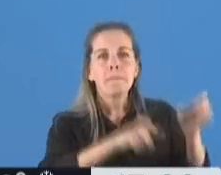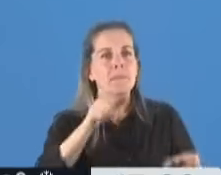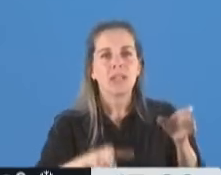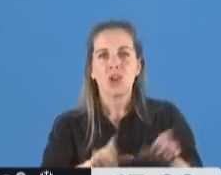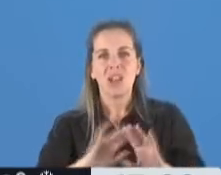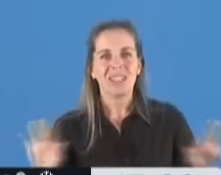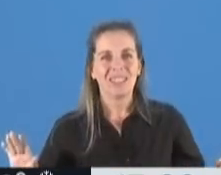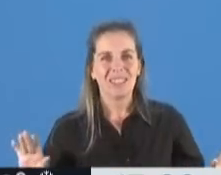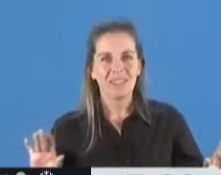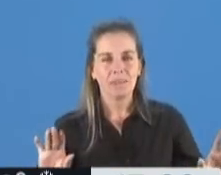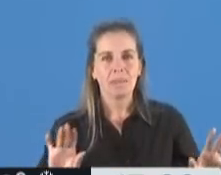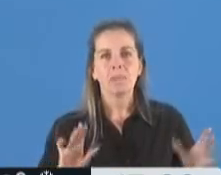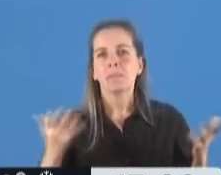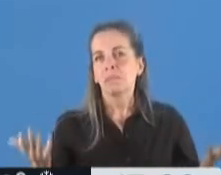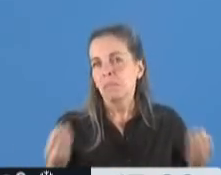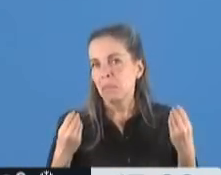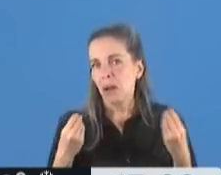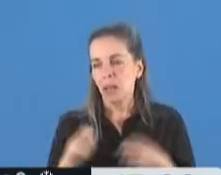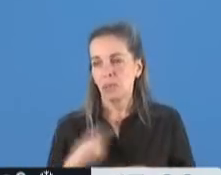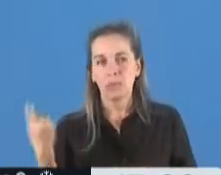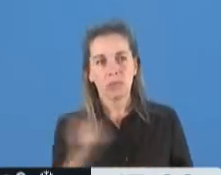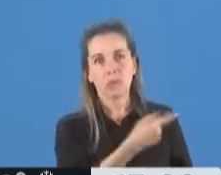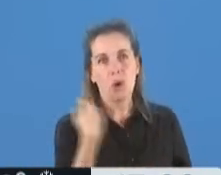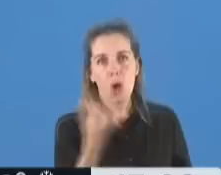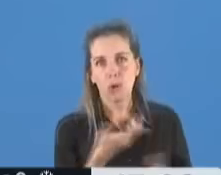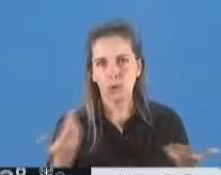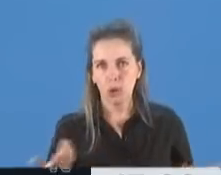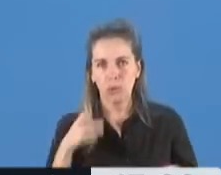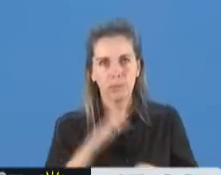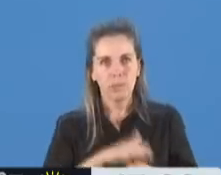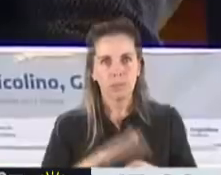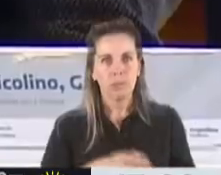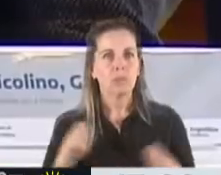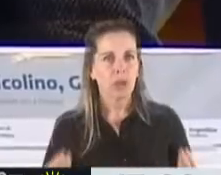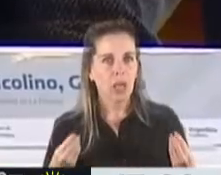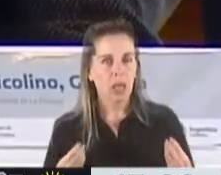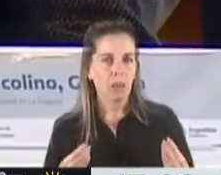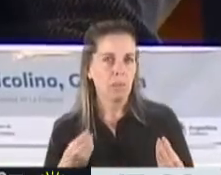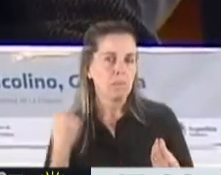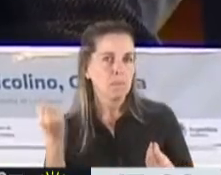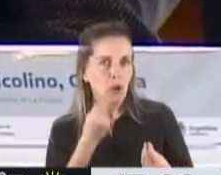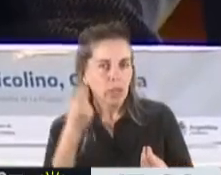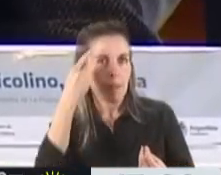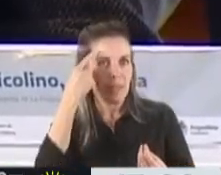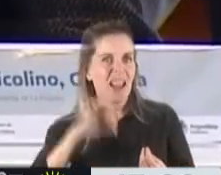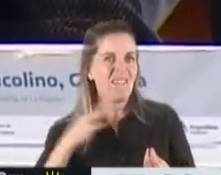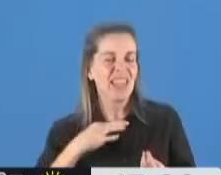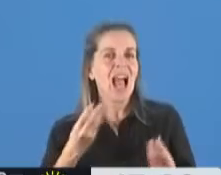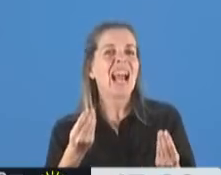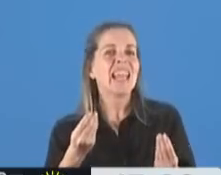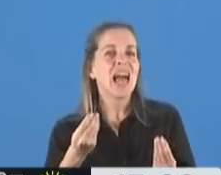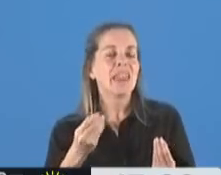ahí. Porque finalmente todos nosotros lo que tenemos que hacer es más llevadera la vida de nuestro pueblo. Esa es nuestra